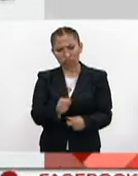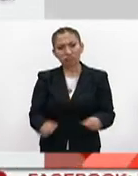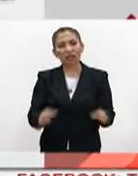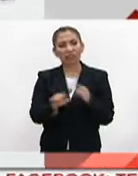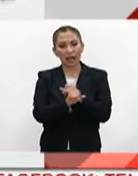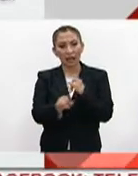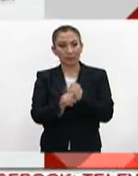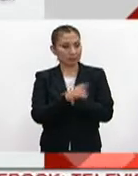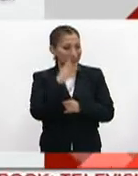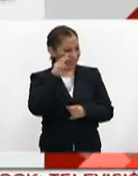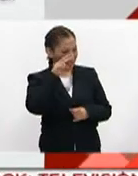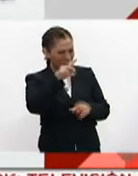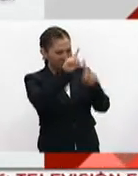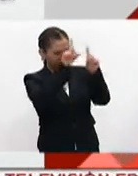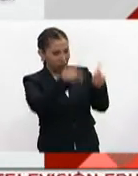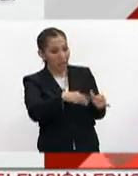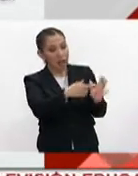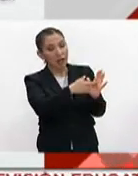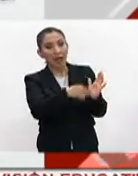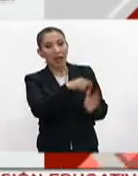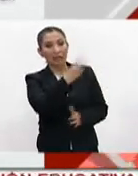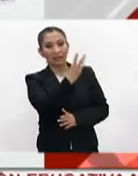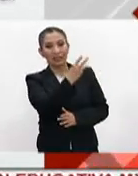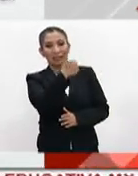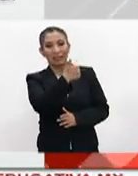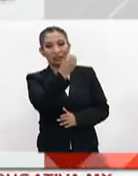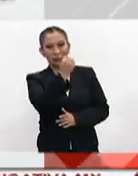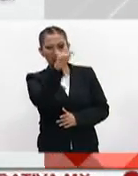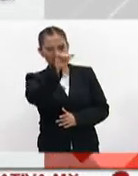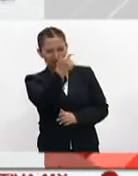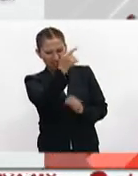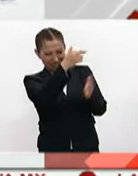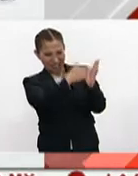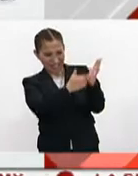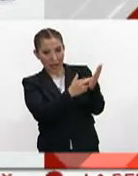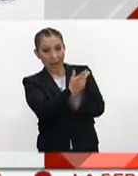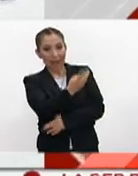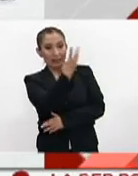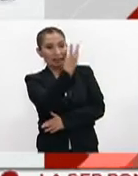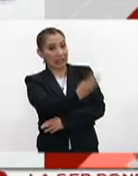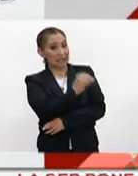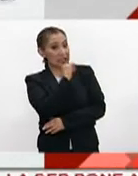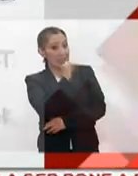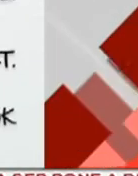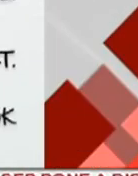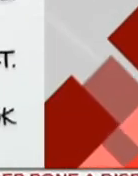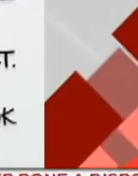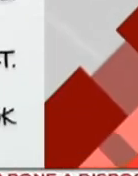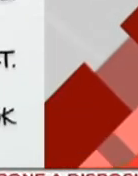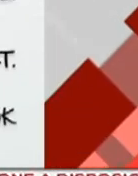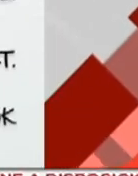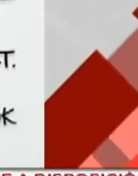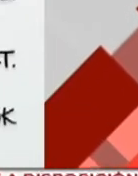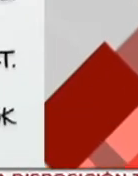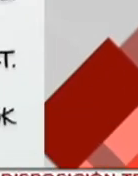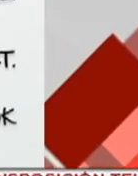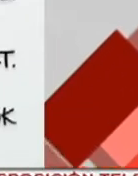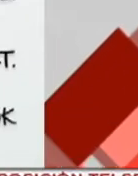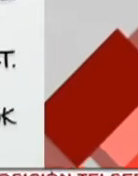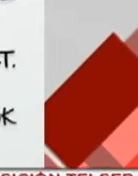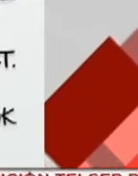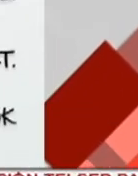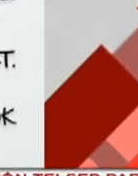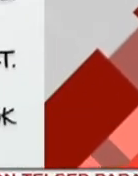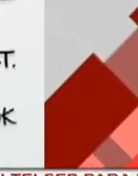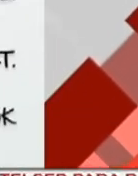ahí estamos viendo en la pantalla la regla 36912, que tanto les digo. Antes de los 3, nada de televisión y